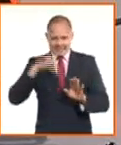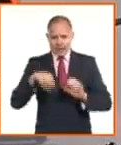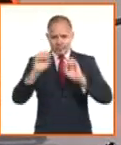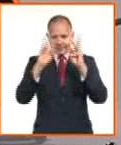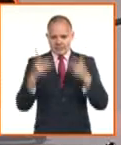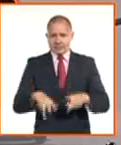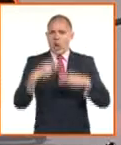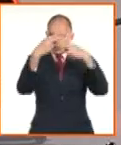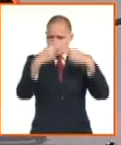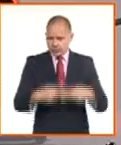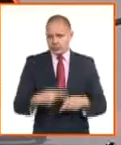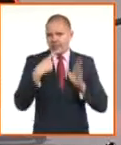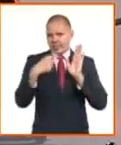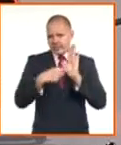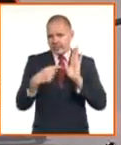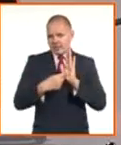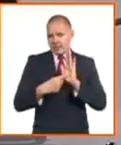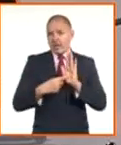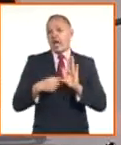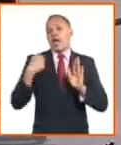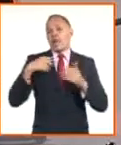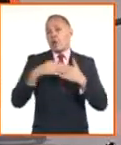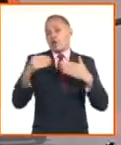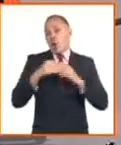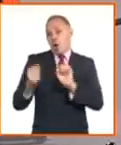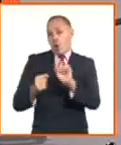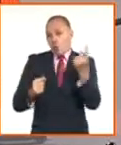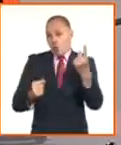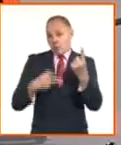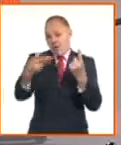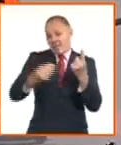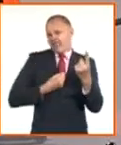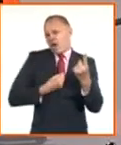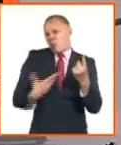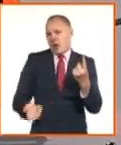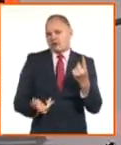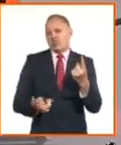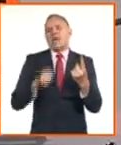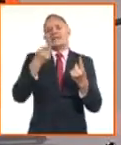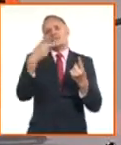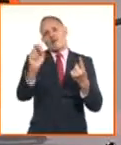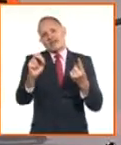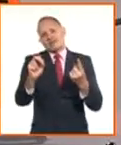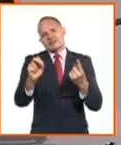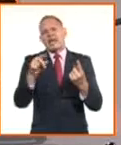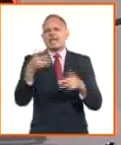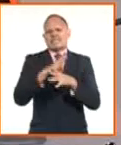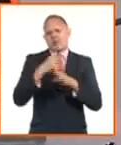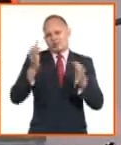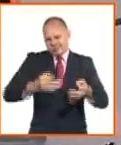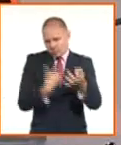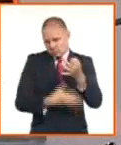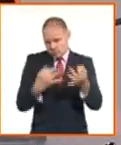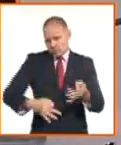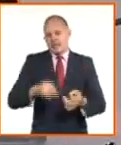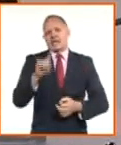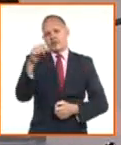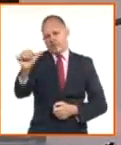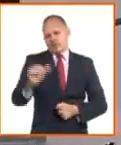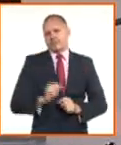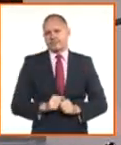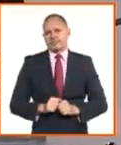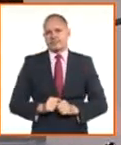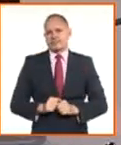de 120 pesos por $1 como tasa de referencia, y usted podrá pues tener detalles en cada una de las instituciones bancarias de cuál es la